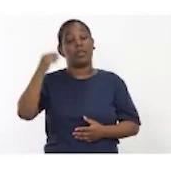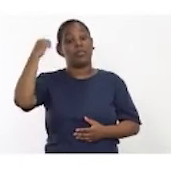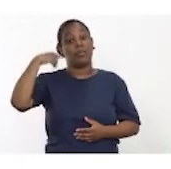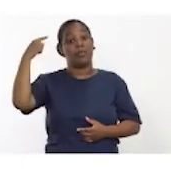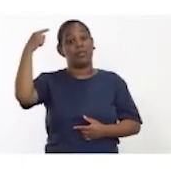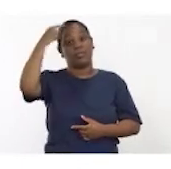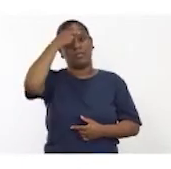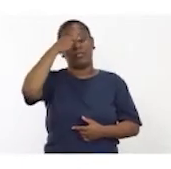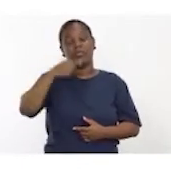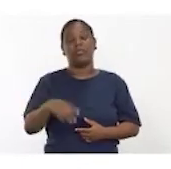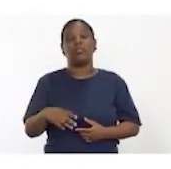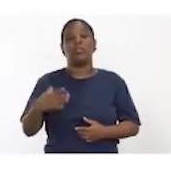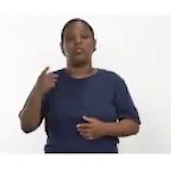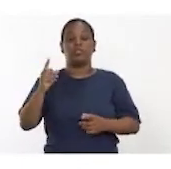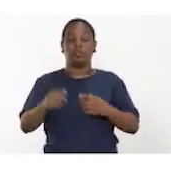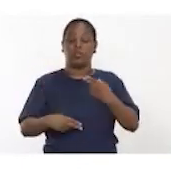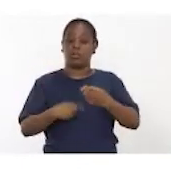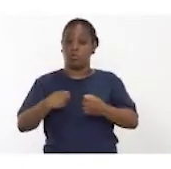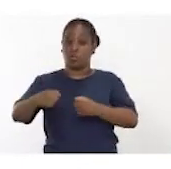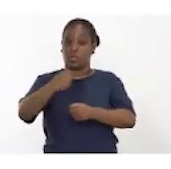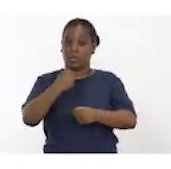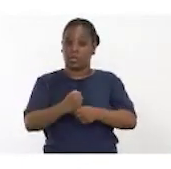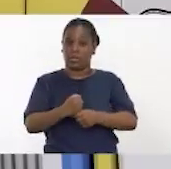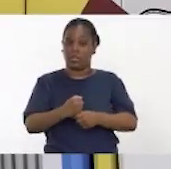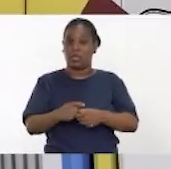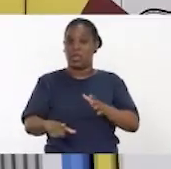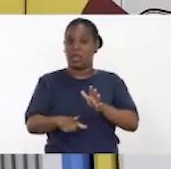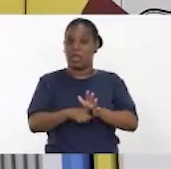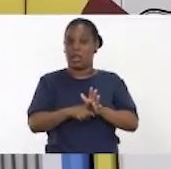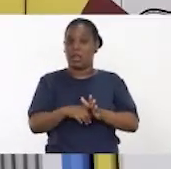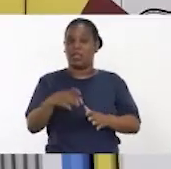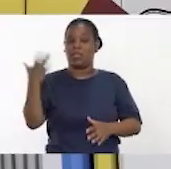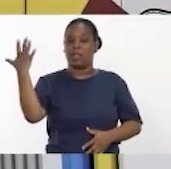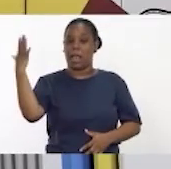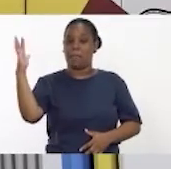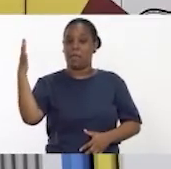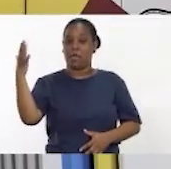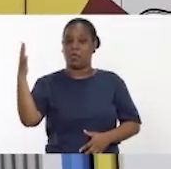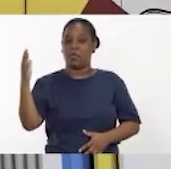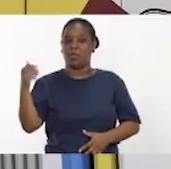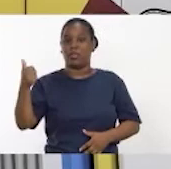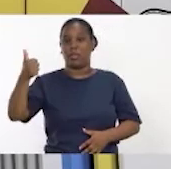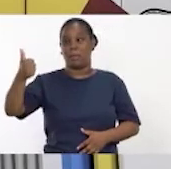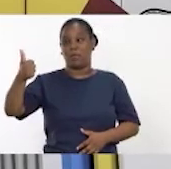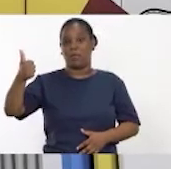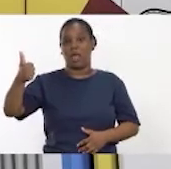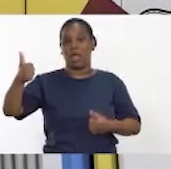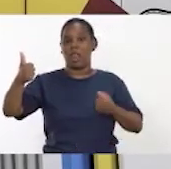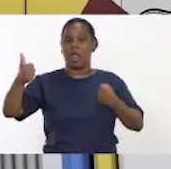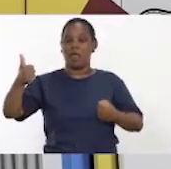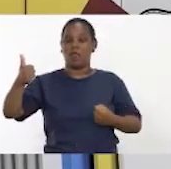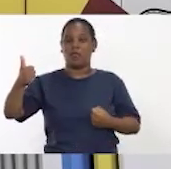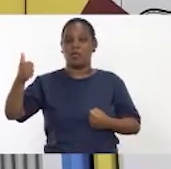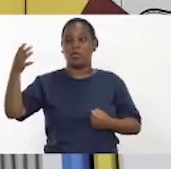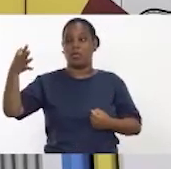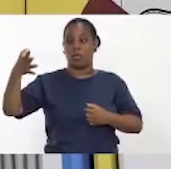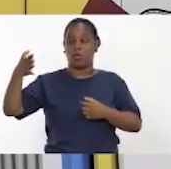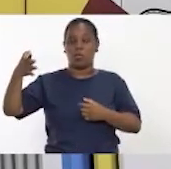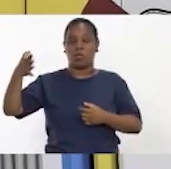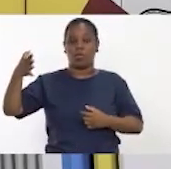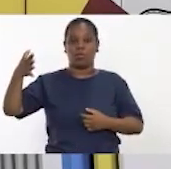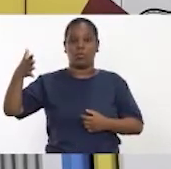se utiliza la regla de la mano derecha. Recuerden, pulgar, la fuerza. Los